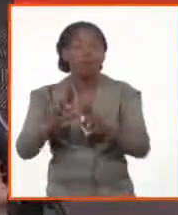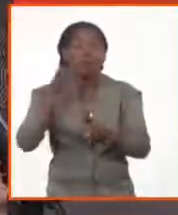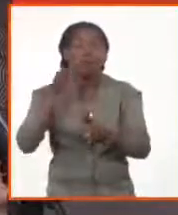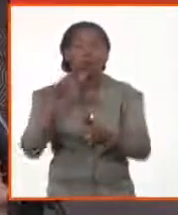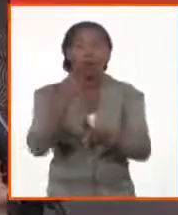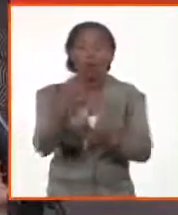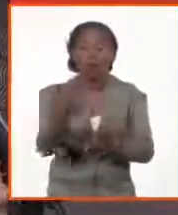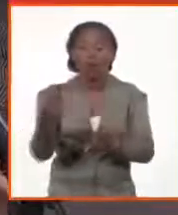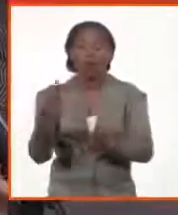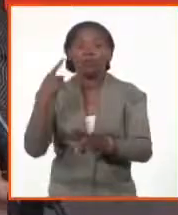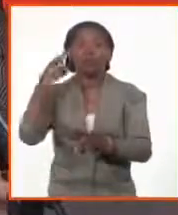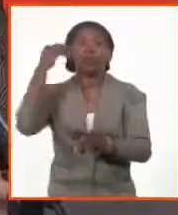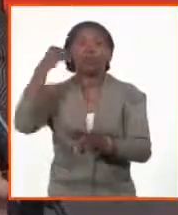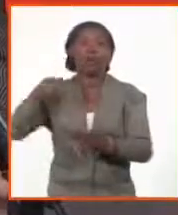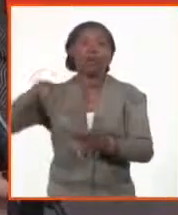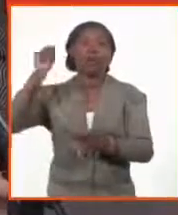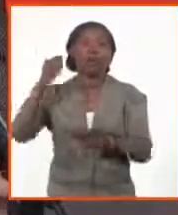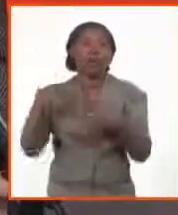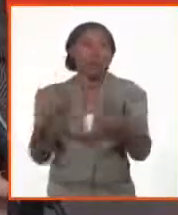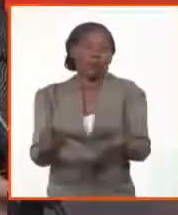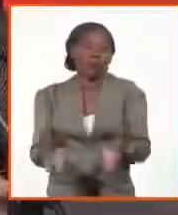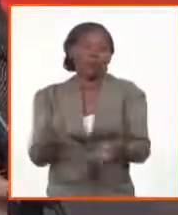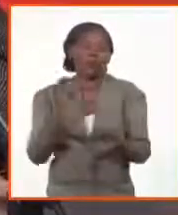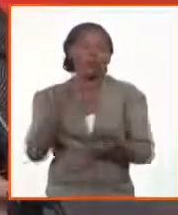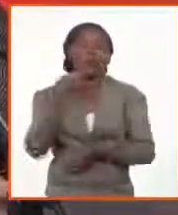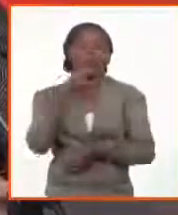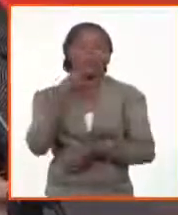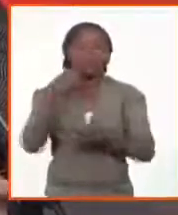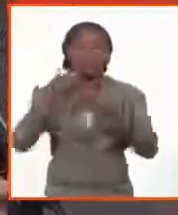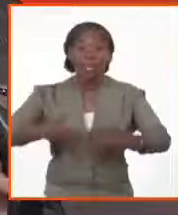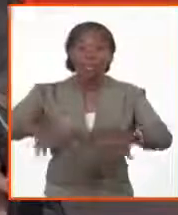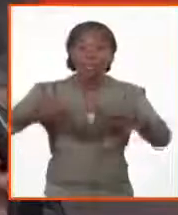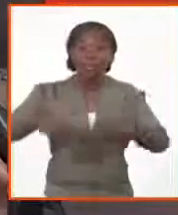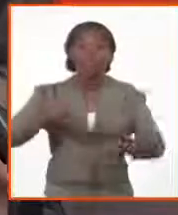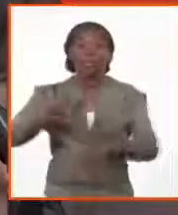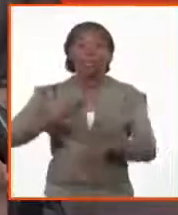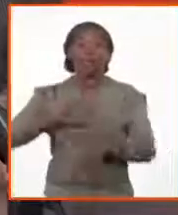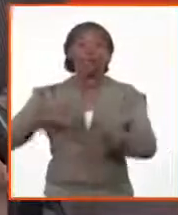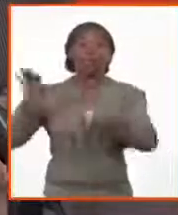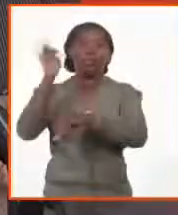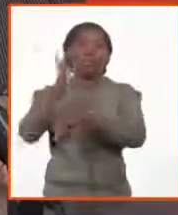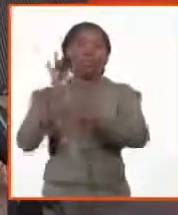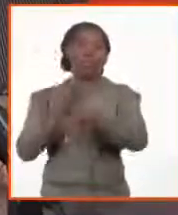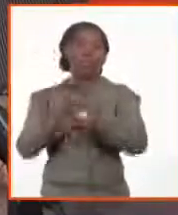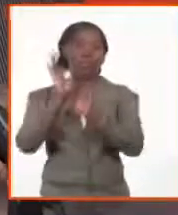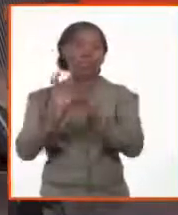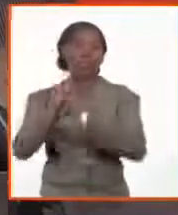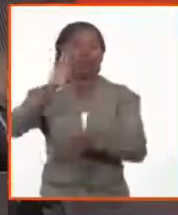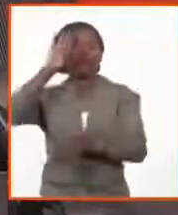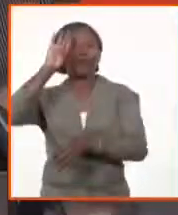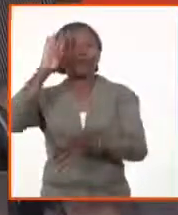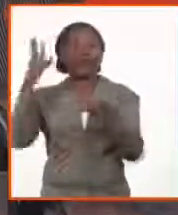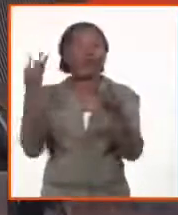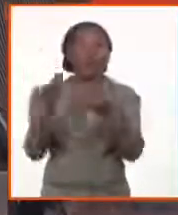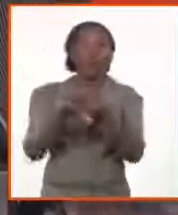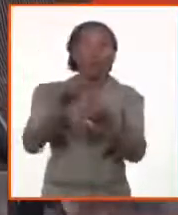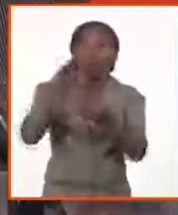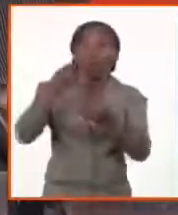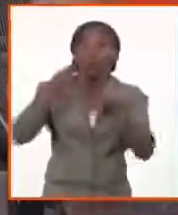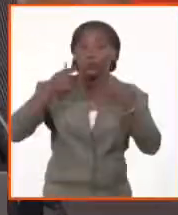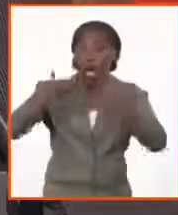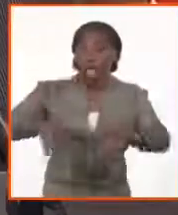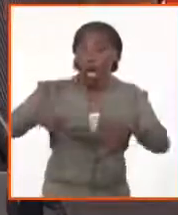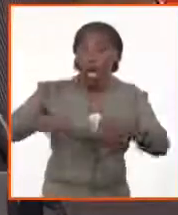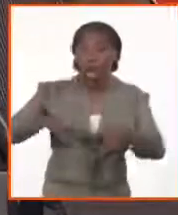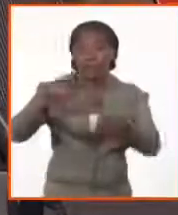choque por lo tanto tratando el choque y vamos a evitar la hemorragia pero también aprendimos que adelante del choque